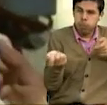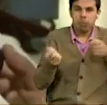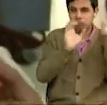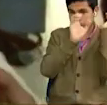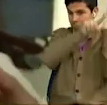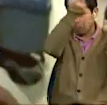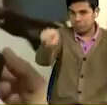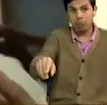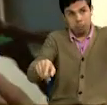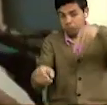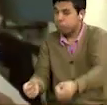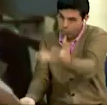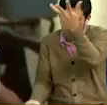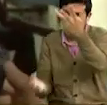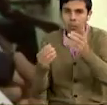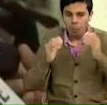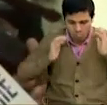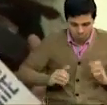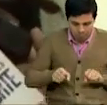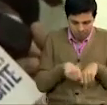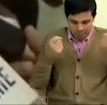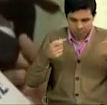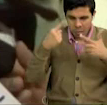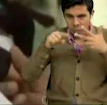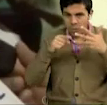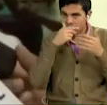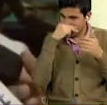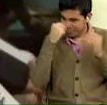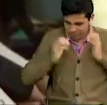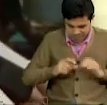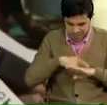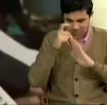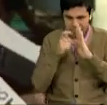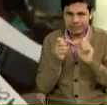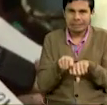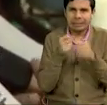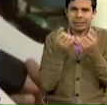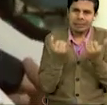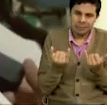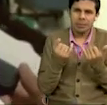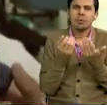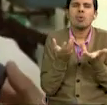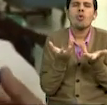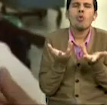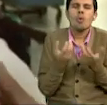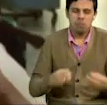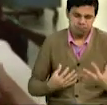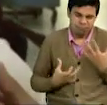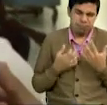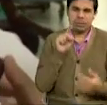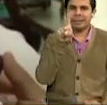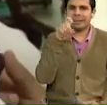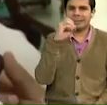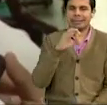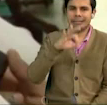compromiso de miembros inferiores con fractura conminuta en ambos miembros. Aparte es una cremadura de aproximadamente el 60% que en estos